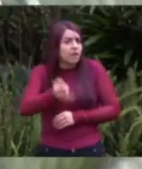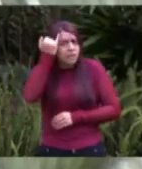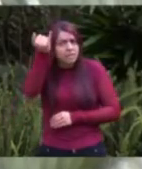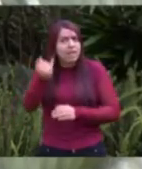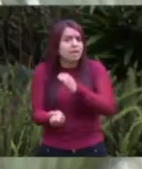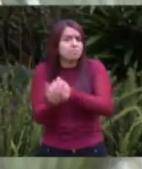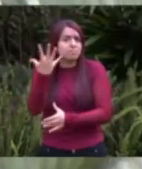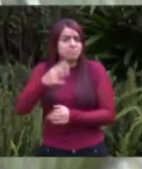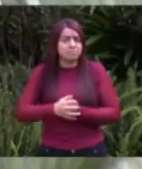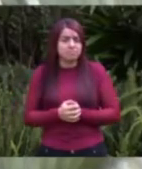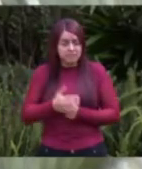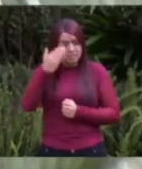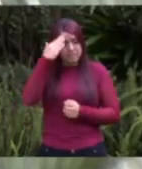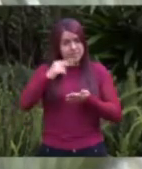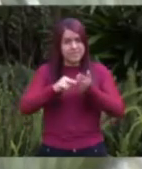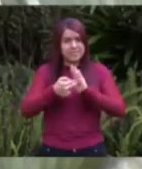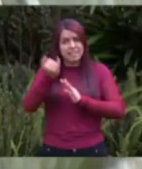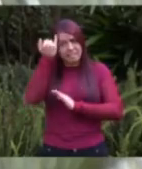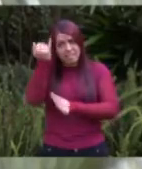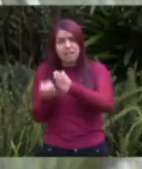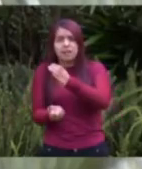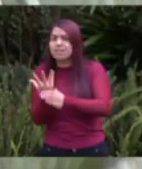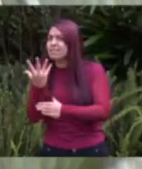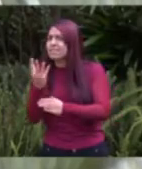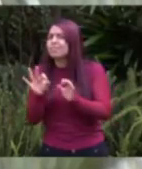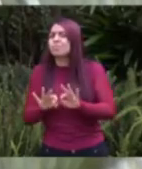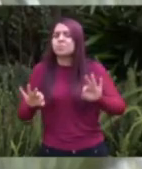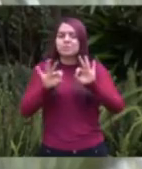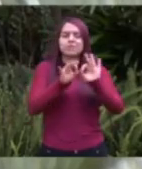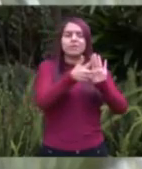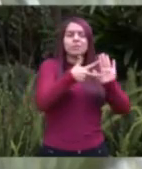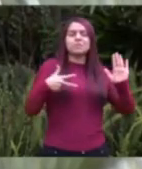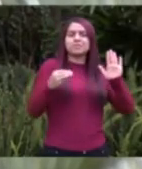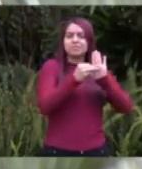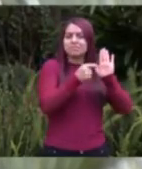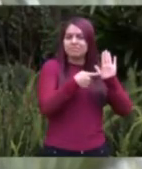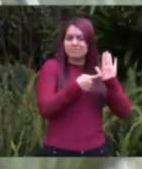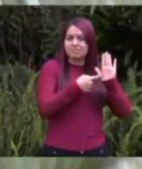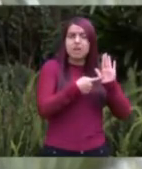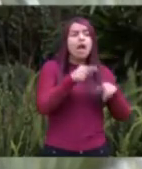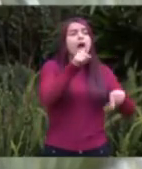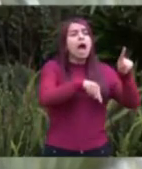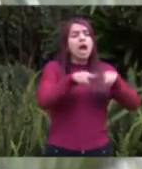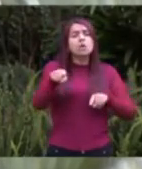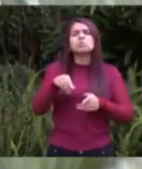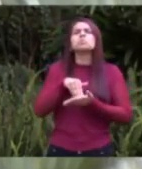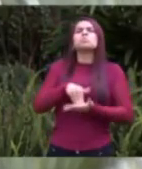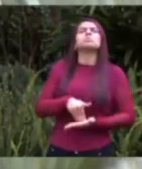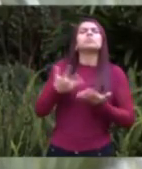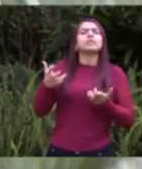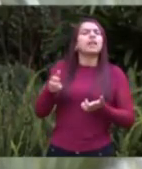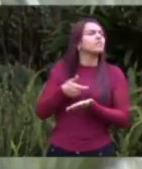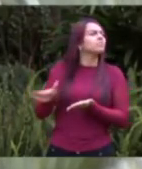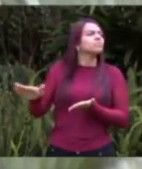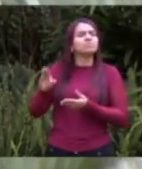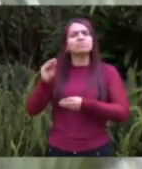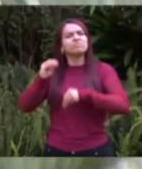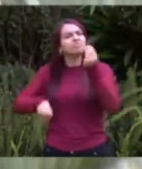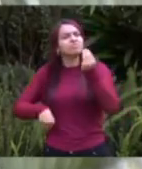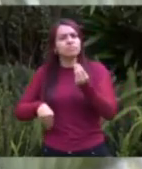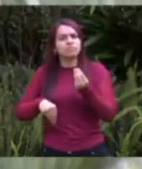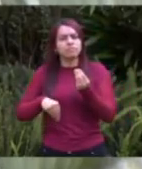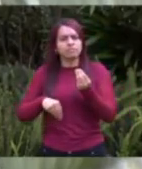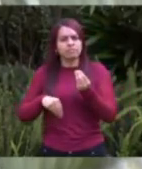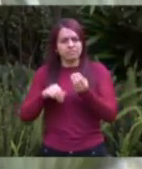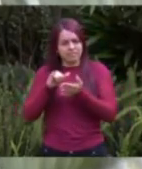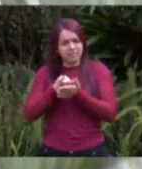solo inventada, sino consagrada en la Constitución, algunos quieren destruirla, arrasando de paso con otro par